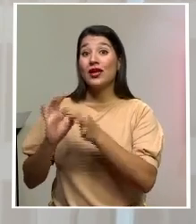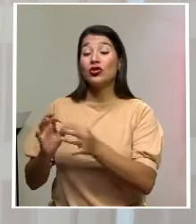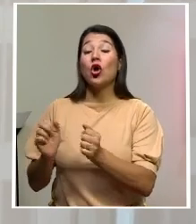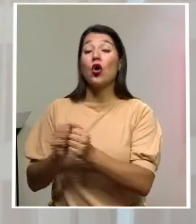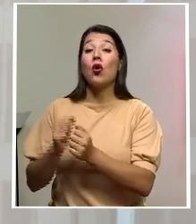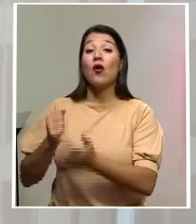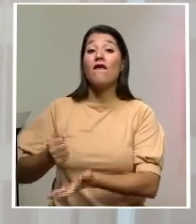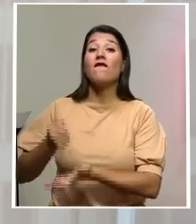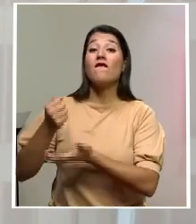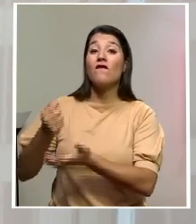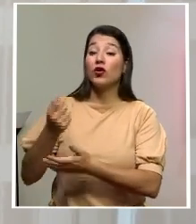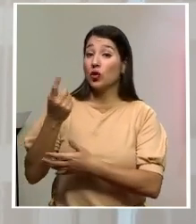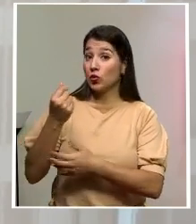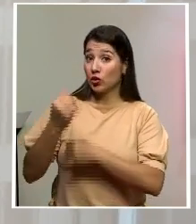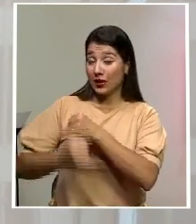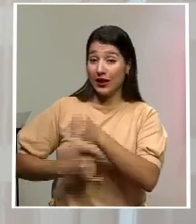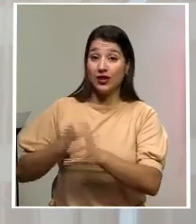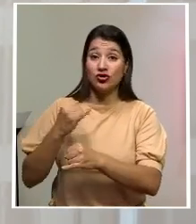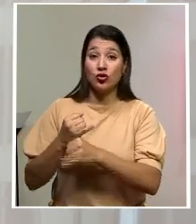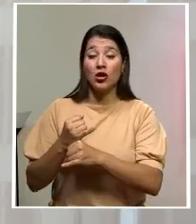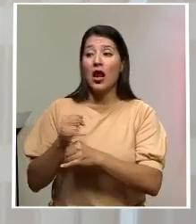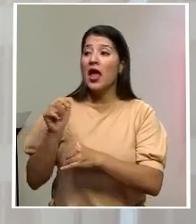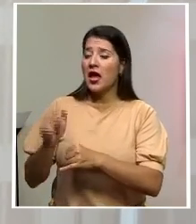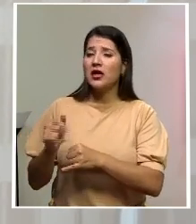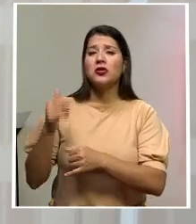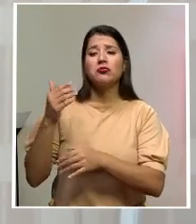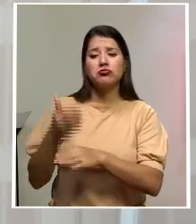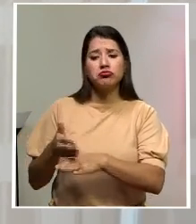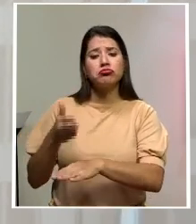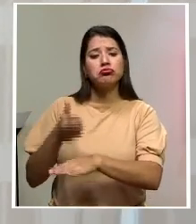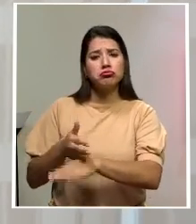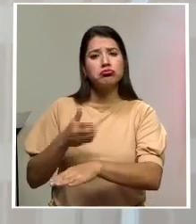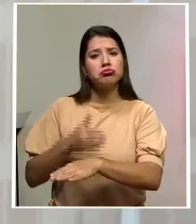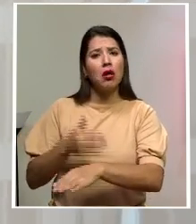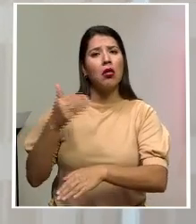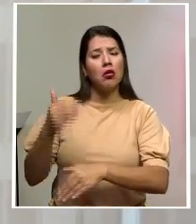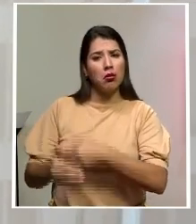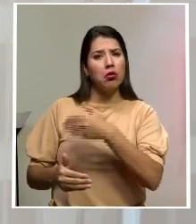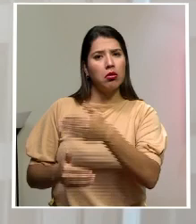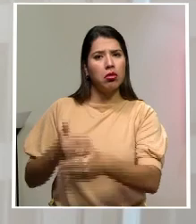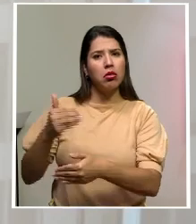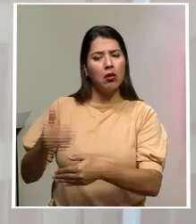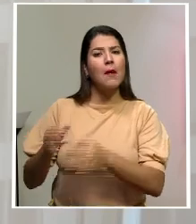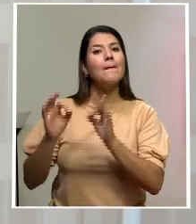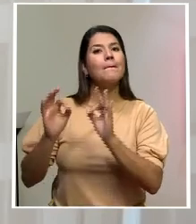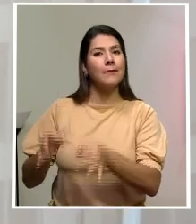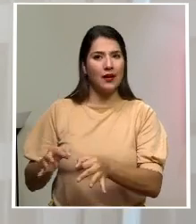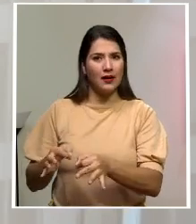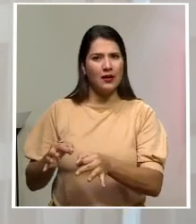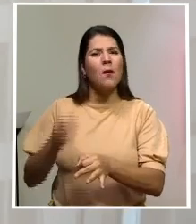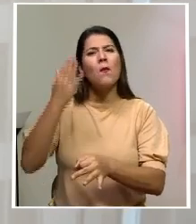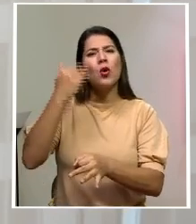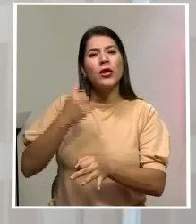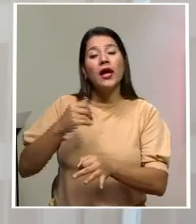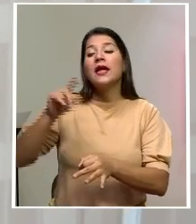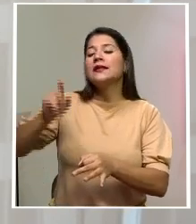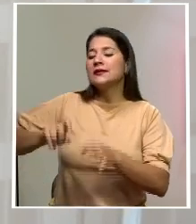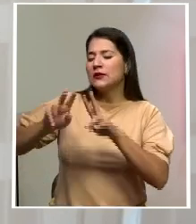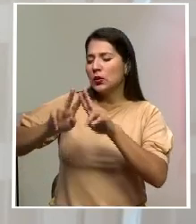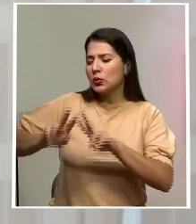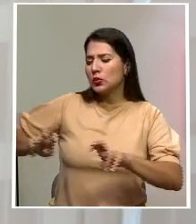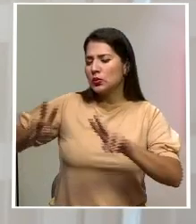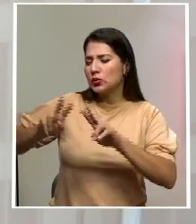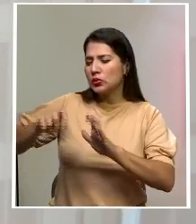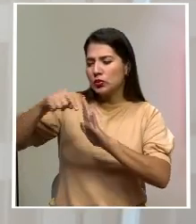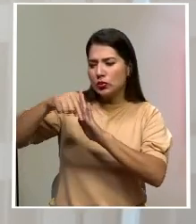Monetario Internacional, están llevando el ritmo que deben llevar, que es un análisis exhaustivo, recopilación